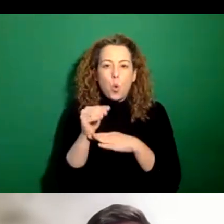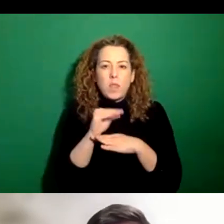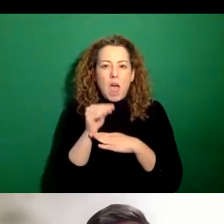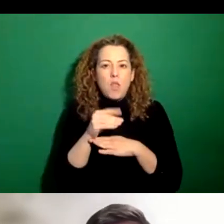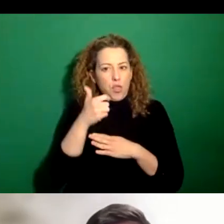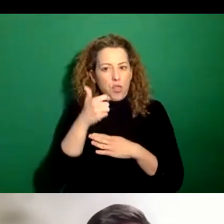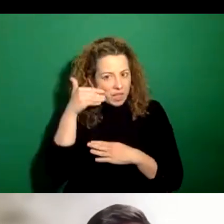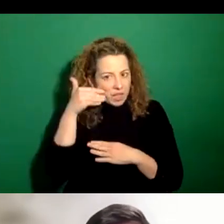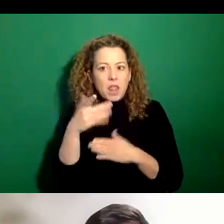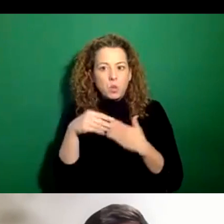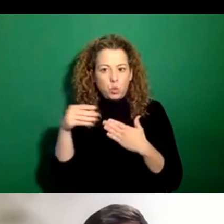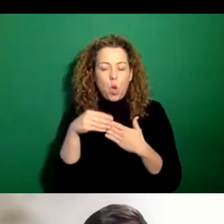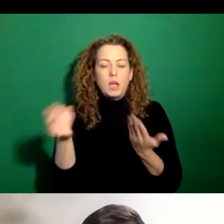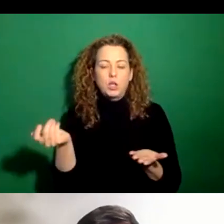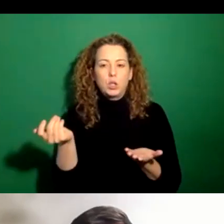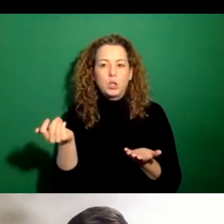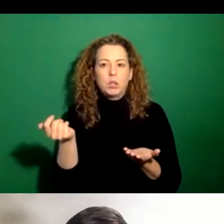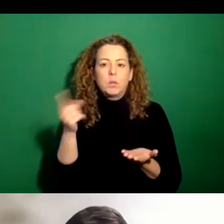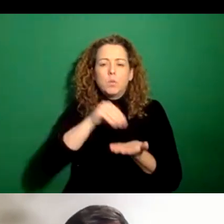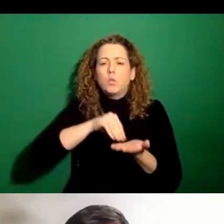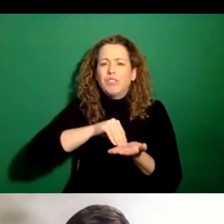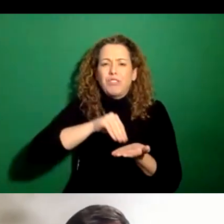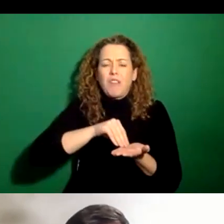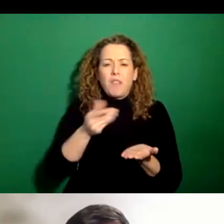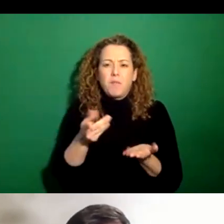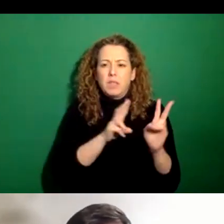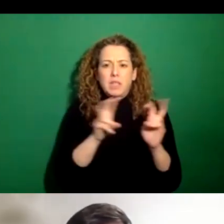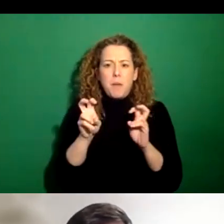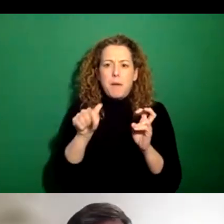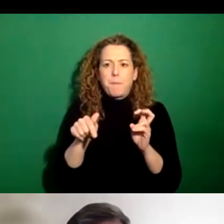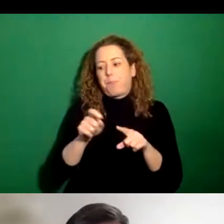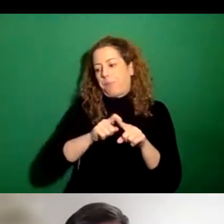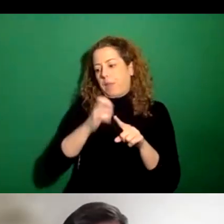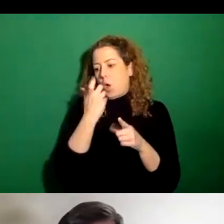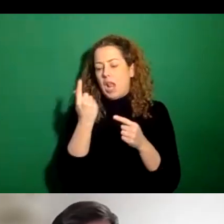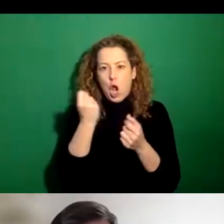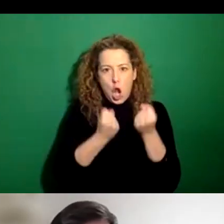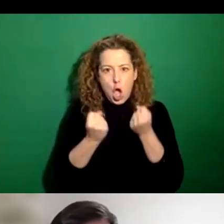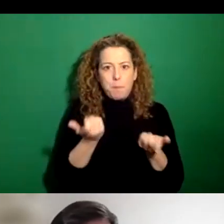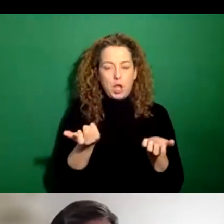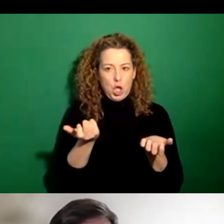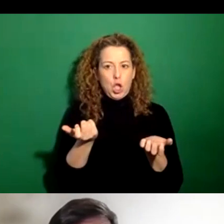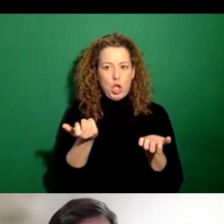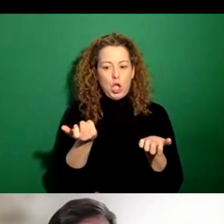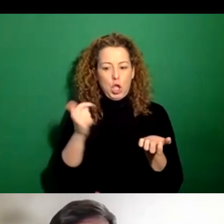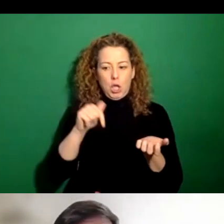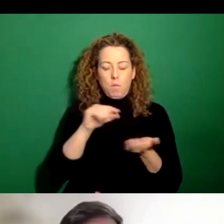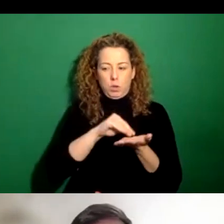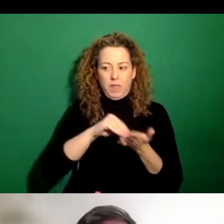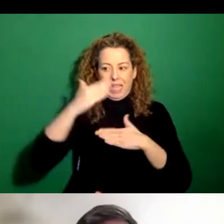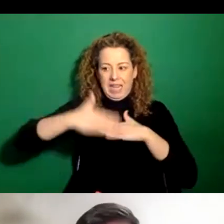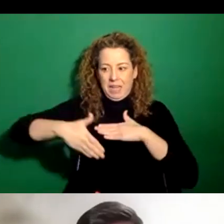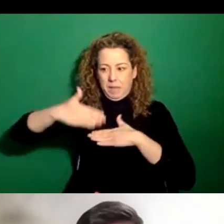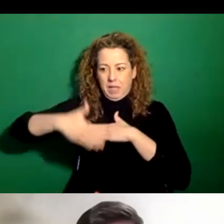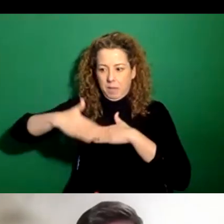dignidad del usuario, y que muchas veces son más cuestiones de tipo económico las que muchas veces limitan